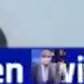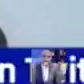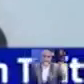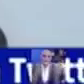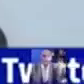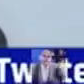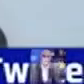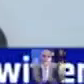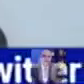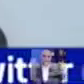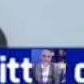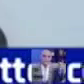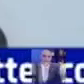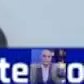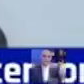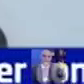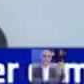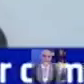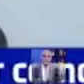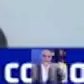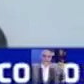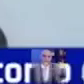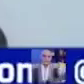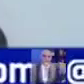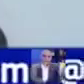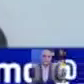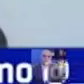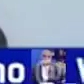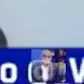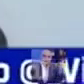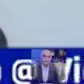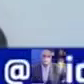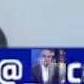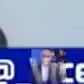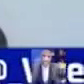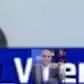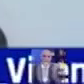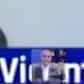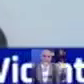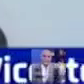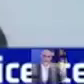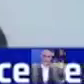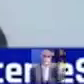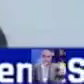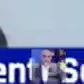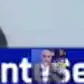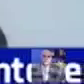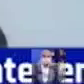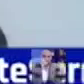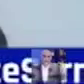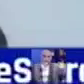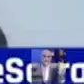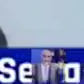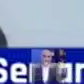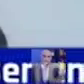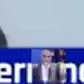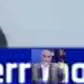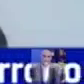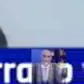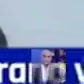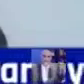tenemos programa Los Datos Duros de 4 a 5 y media a través del canal de YouTube de Regeneración. Un fuerte abrazo, querido